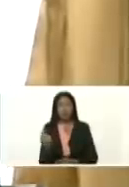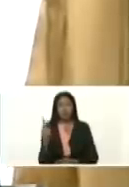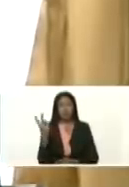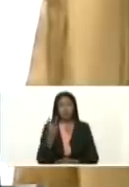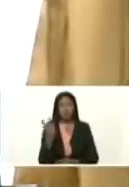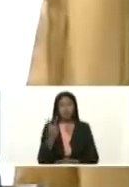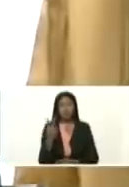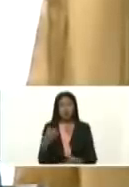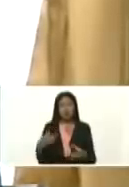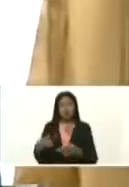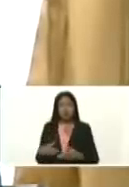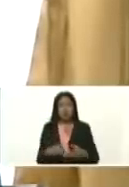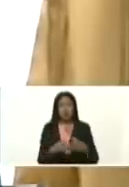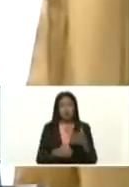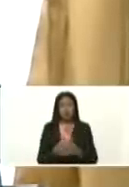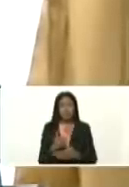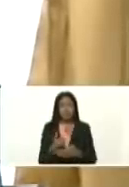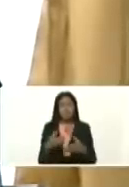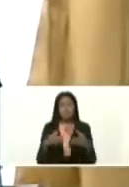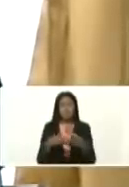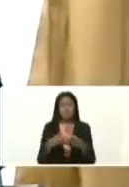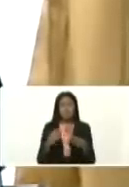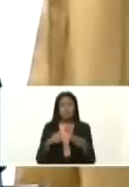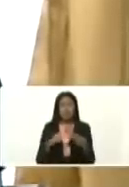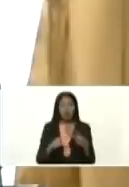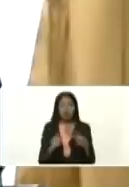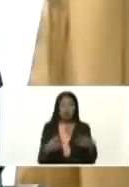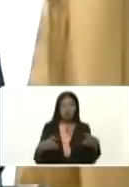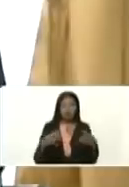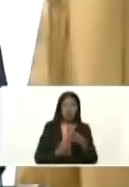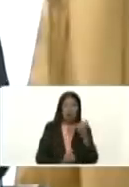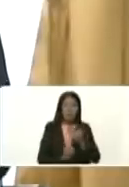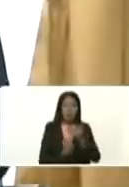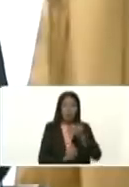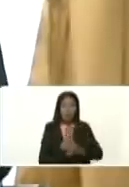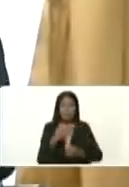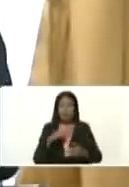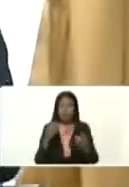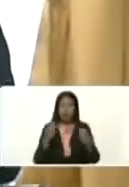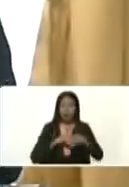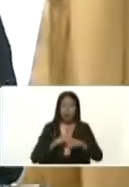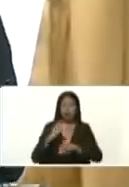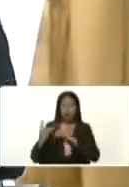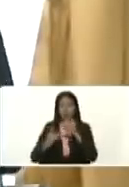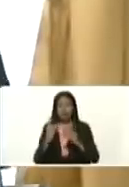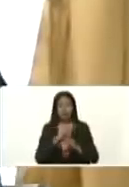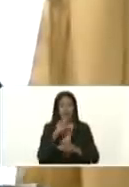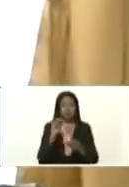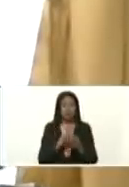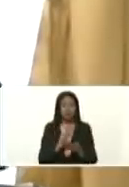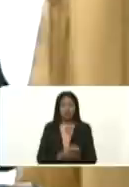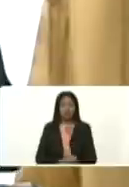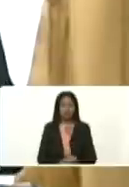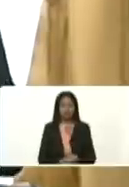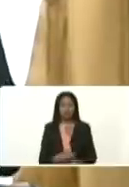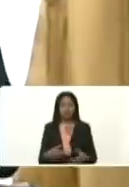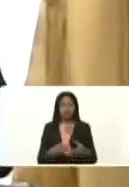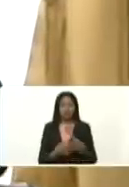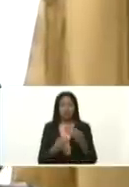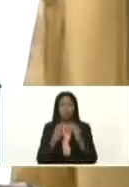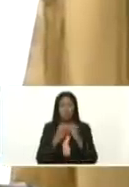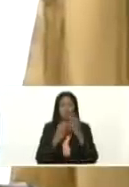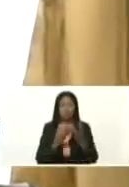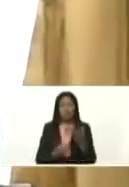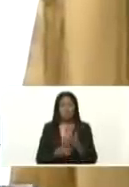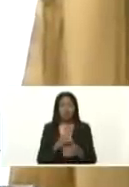una mesa para partidos políticos donde se concentra todo el apoyo a este acuerdo de diálogo nacional y una mesa para que se expresen